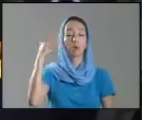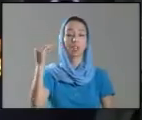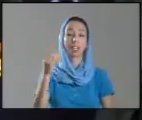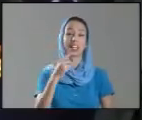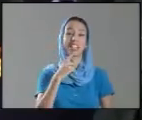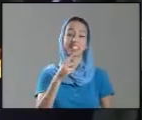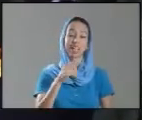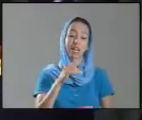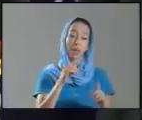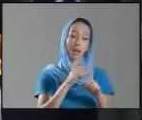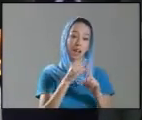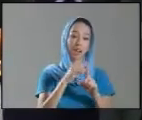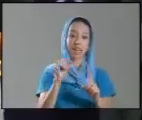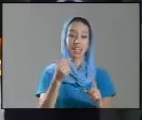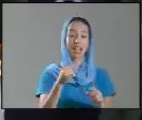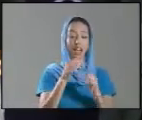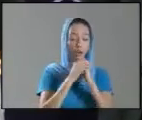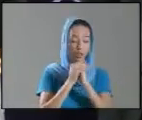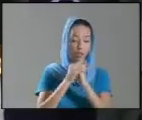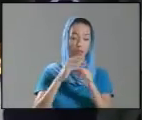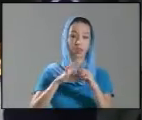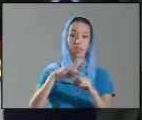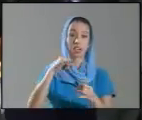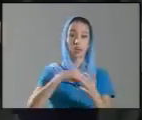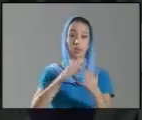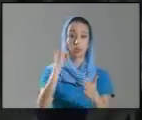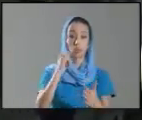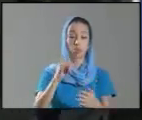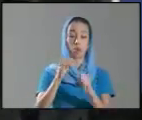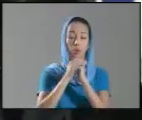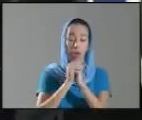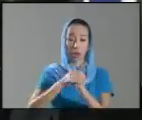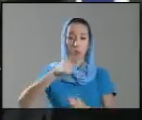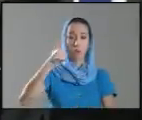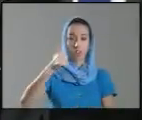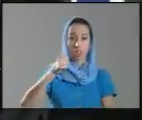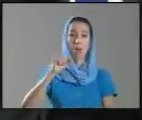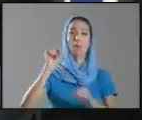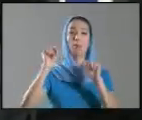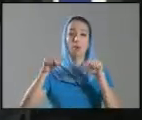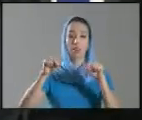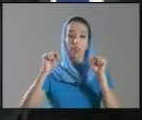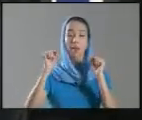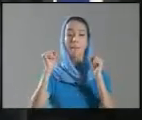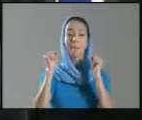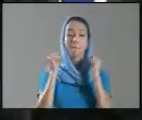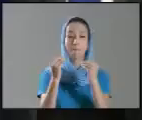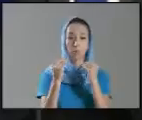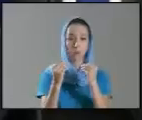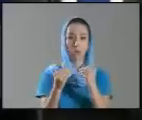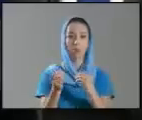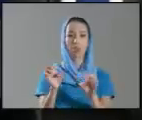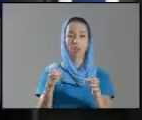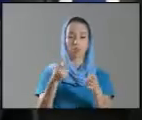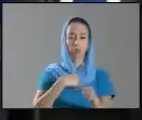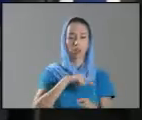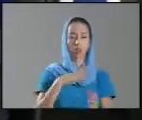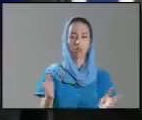nosotros podemos interceder delante de la presencia del Señor, porque la palabra dice que la oración del